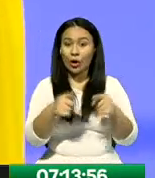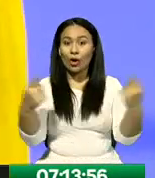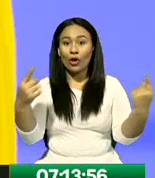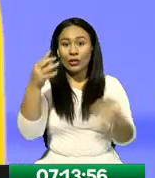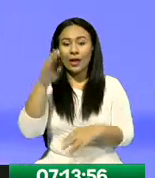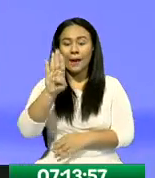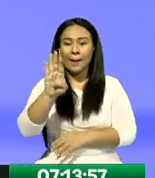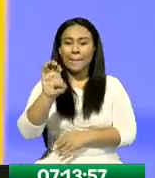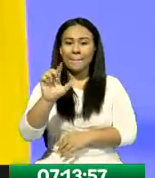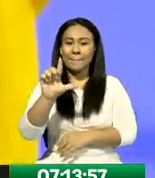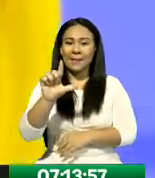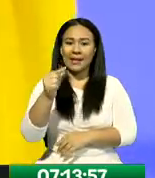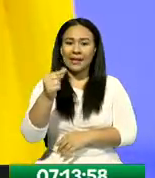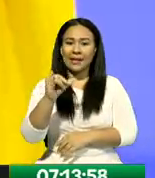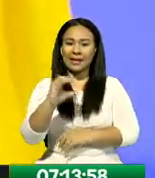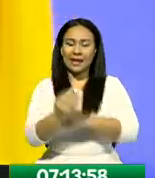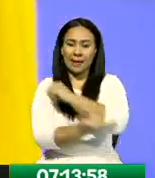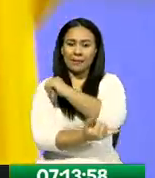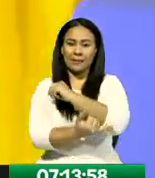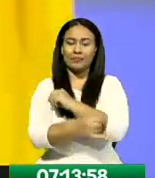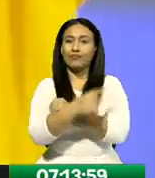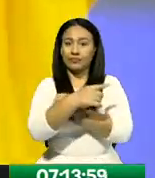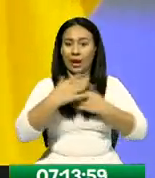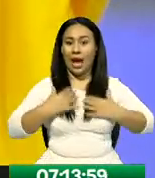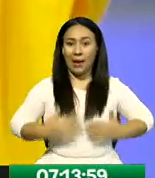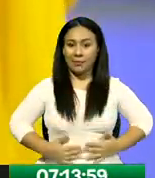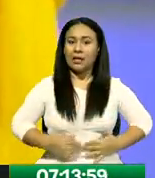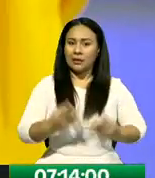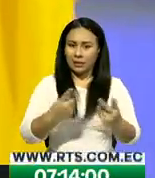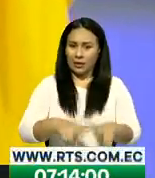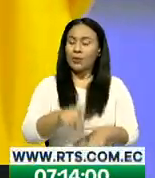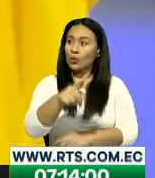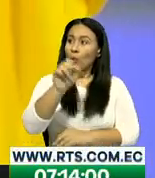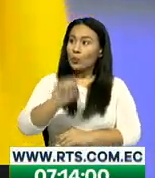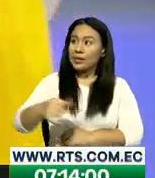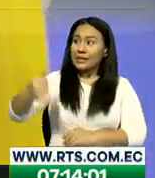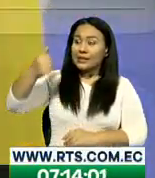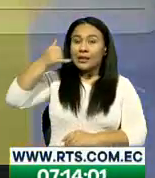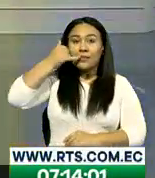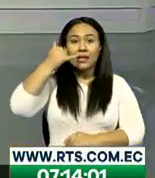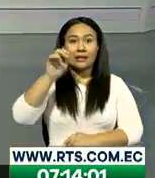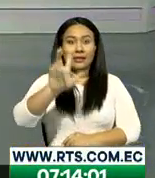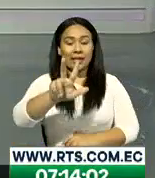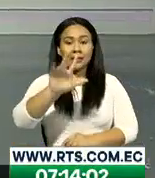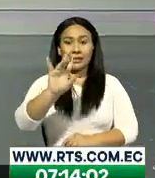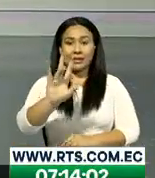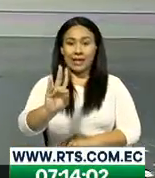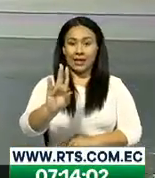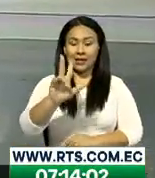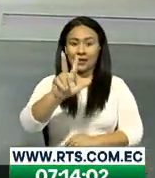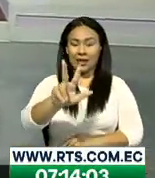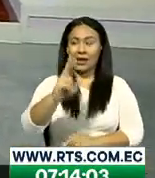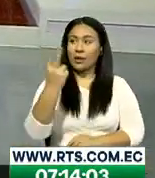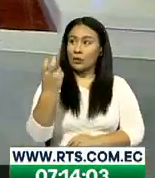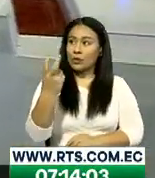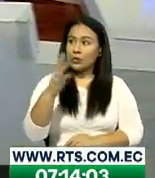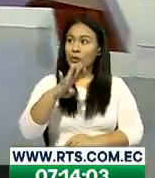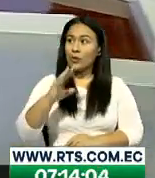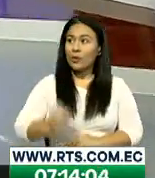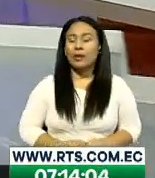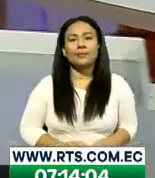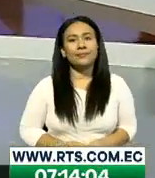a Bélgica. Esta camiseta también puede ser suya si llama al 373-1240, extensiones